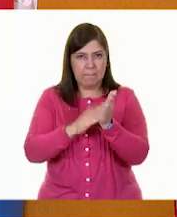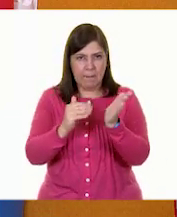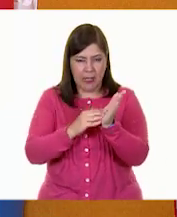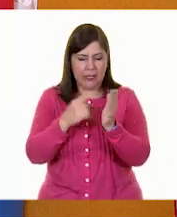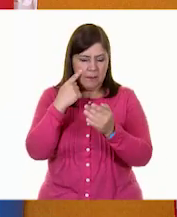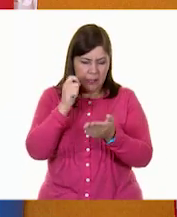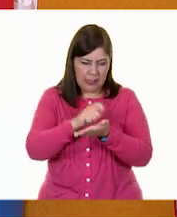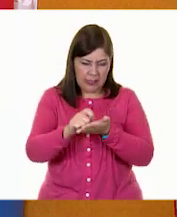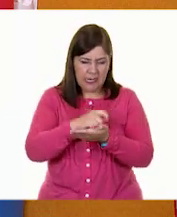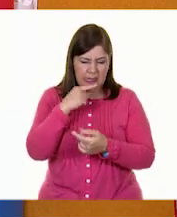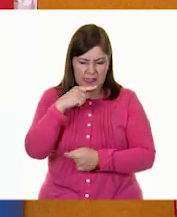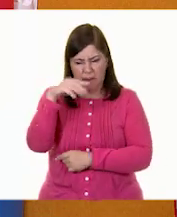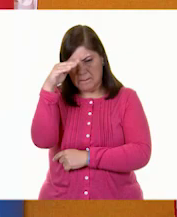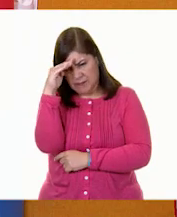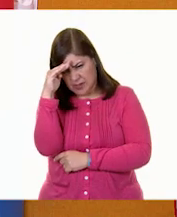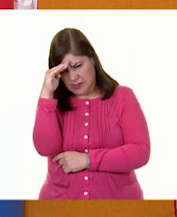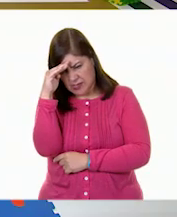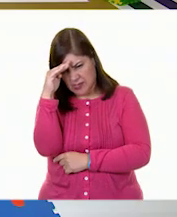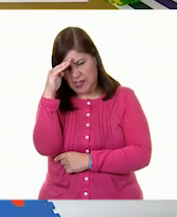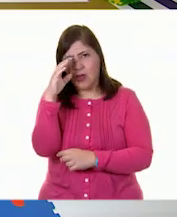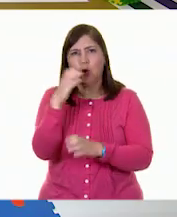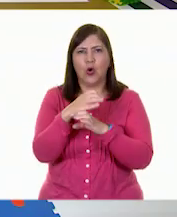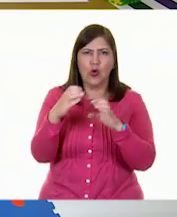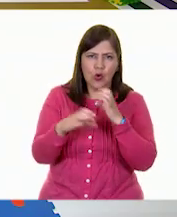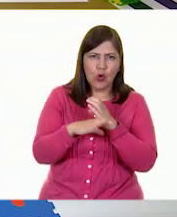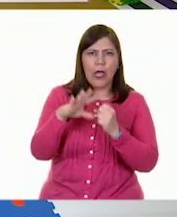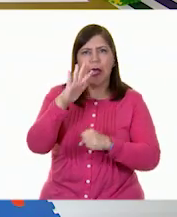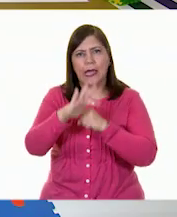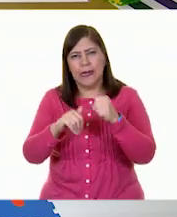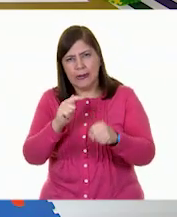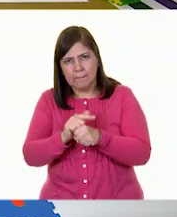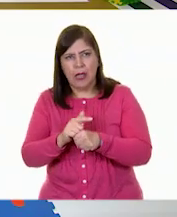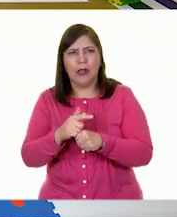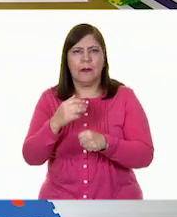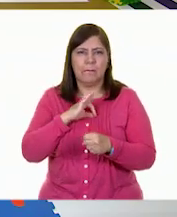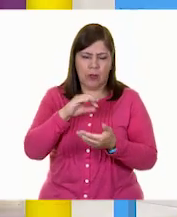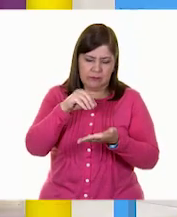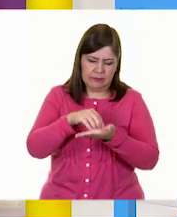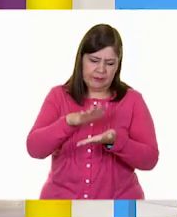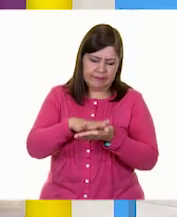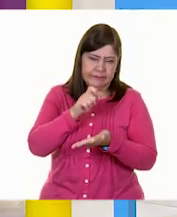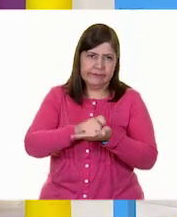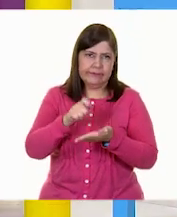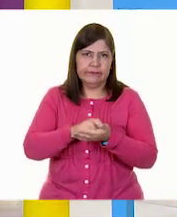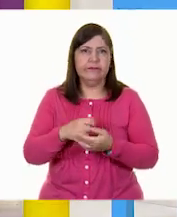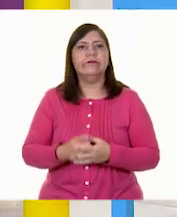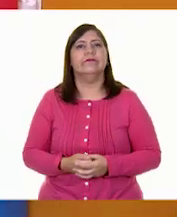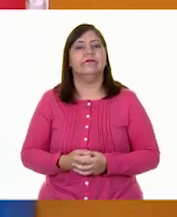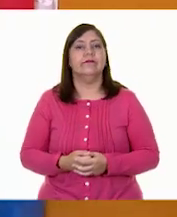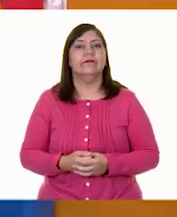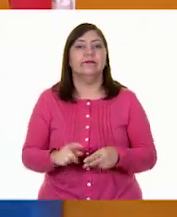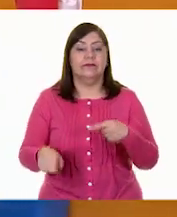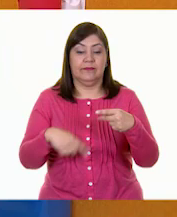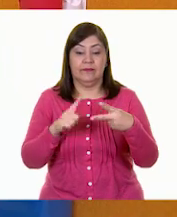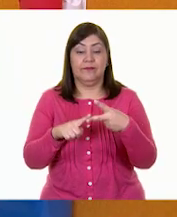qué objeto, animal, parte del cuerpo, cosa de la quieren hacer su adivinanza. Exacto. Paso número dos. Describir